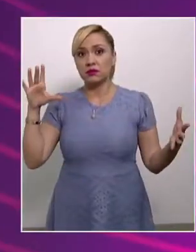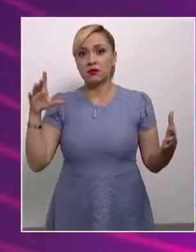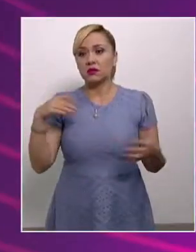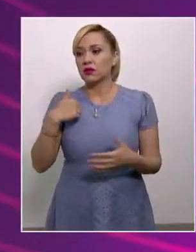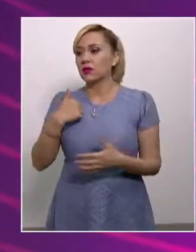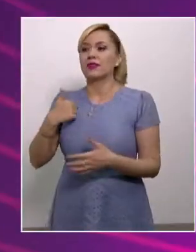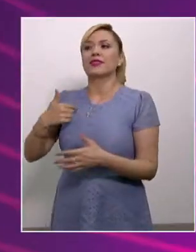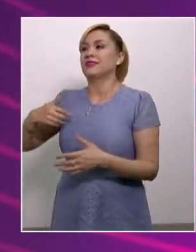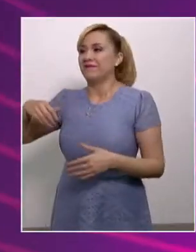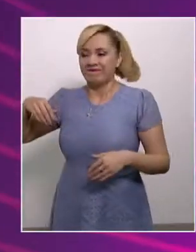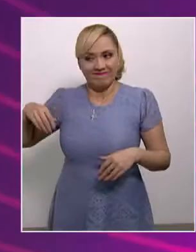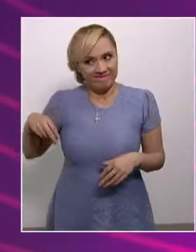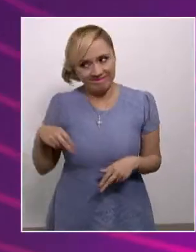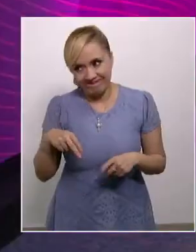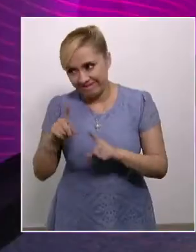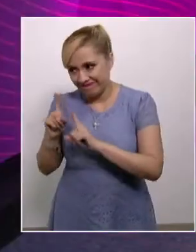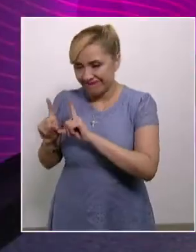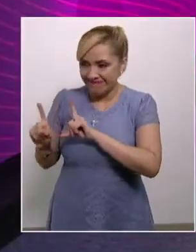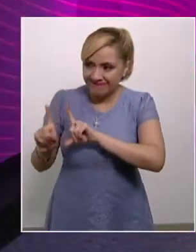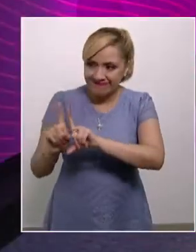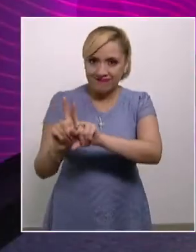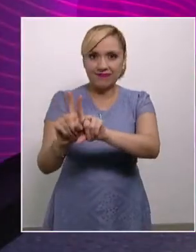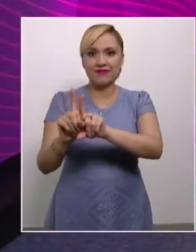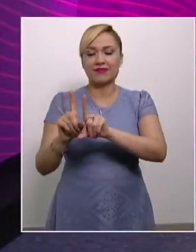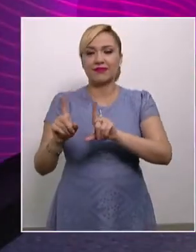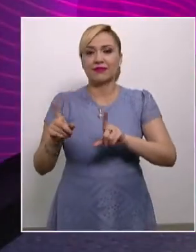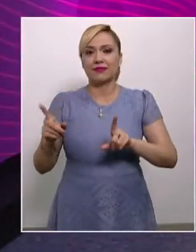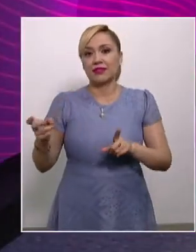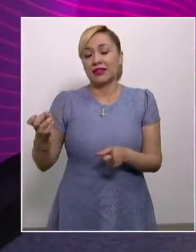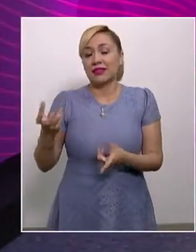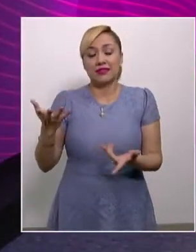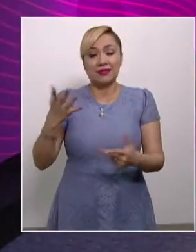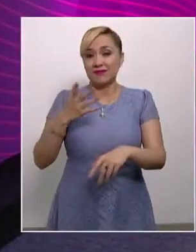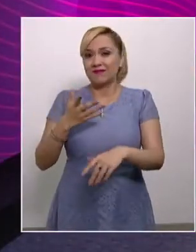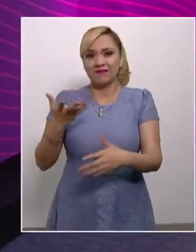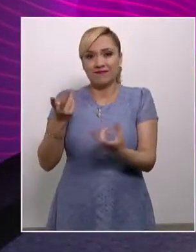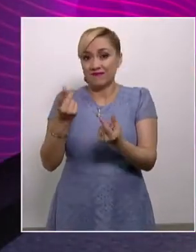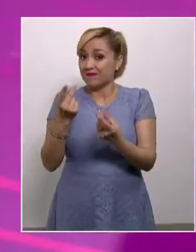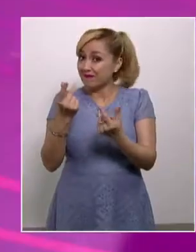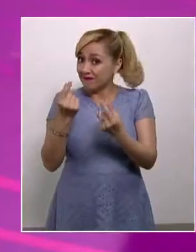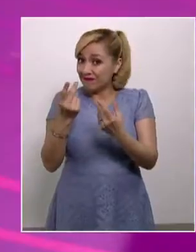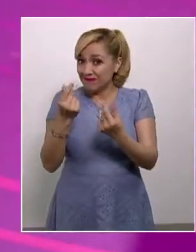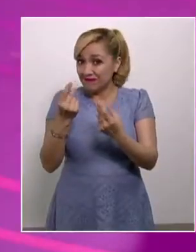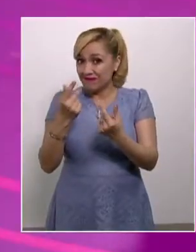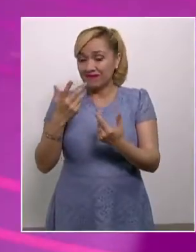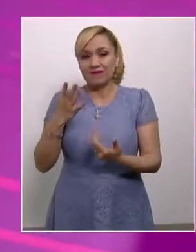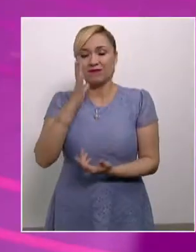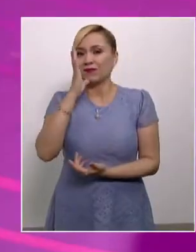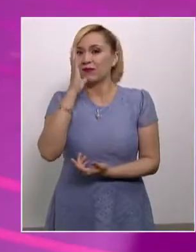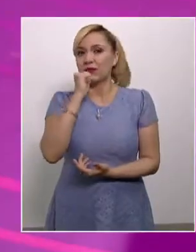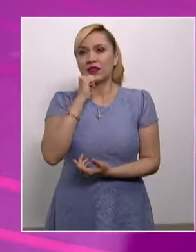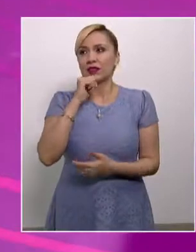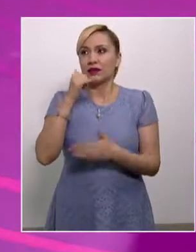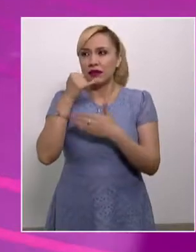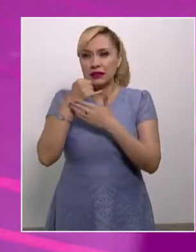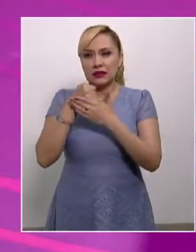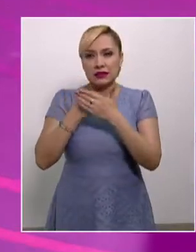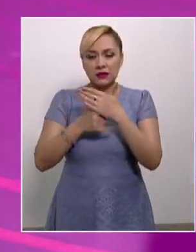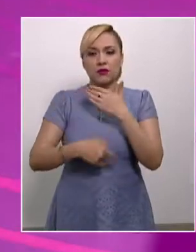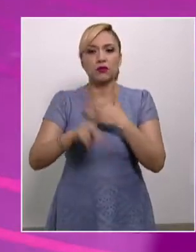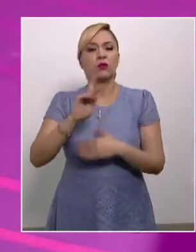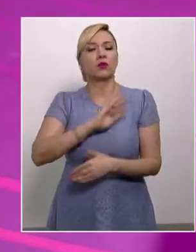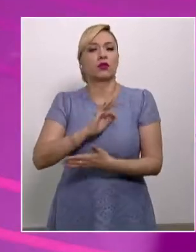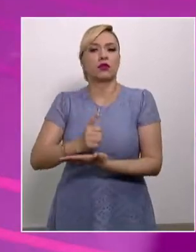yo me tengo que mover, ¿no? Entonces muchas veces vamos como contrarreloj. Entonces, en ese sentido, no se puede hacer un abordaje tan profundo, pero sí que